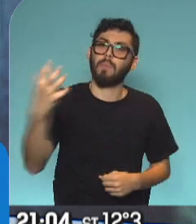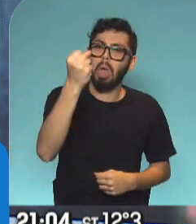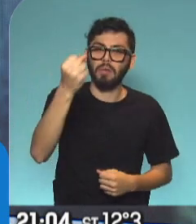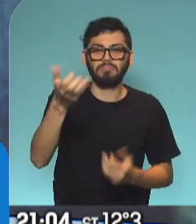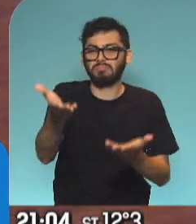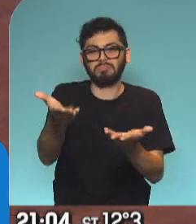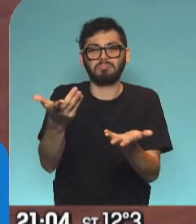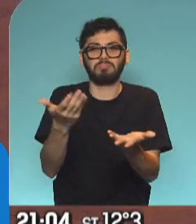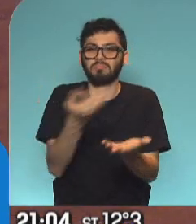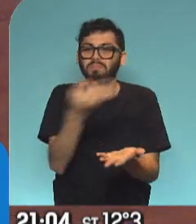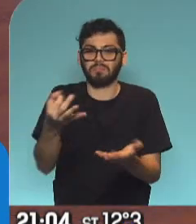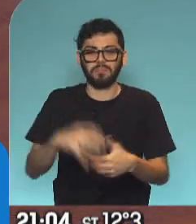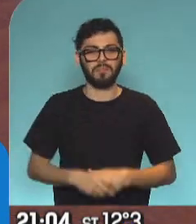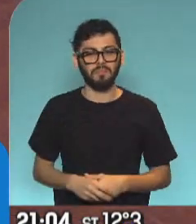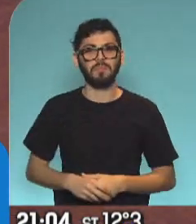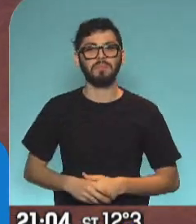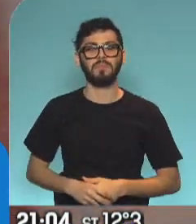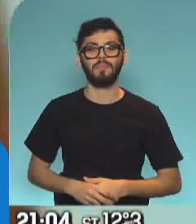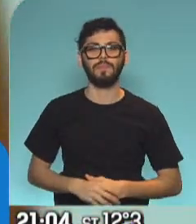concreto. Listo, presentado perfectamente.